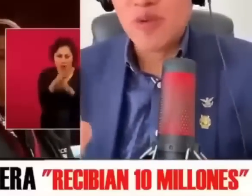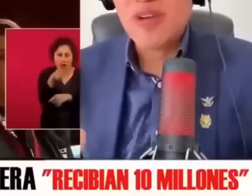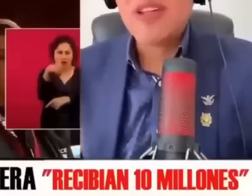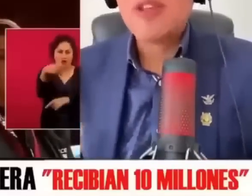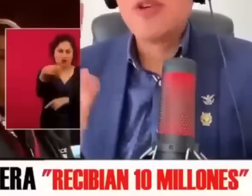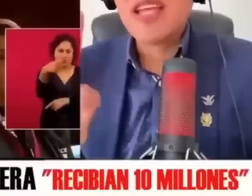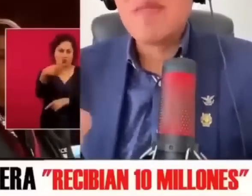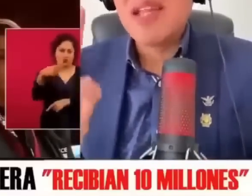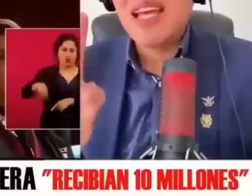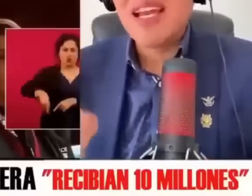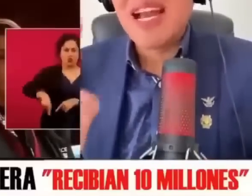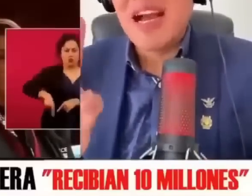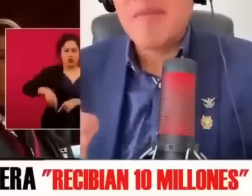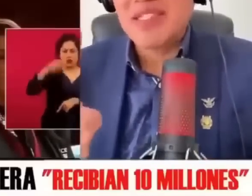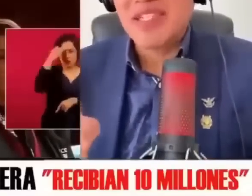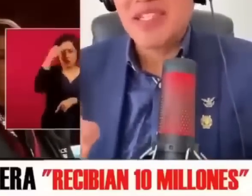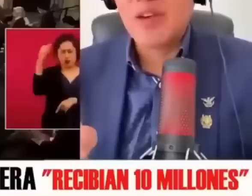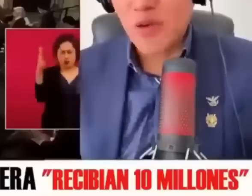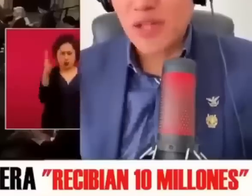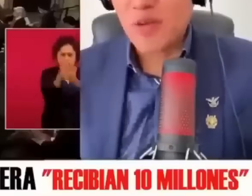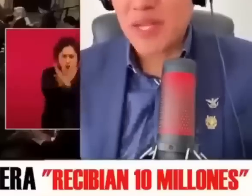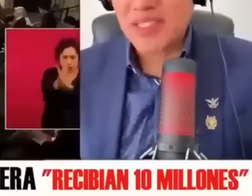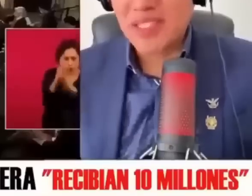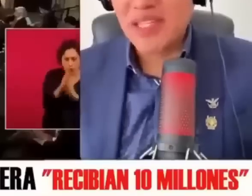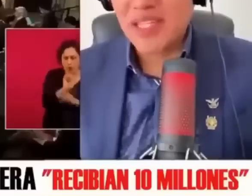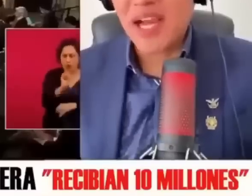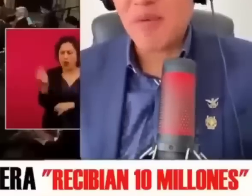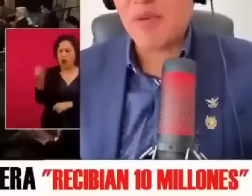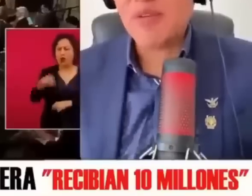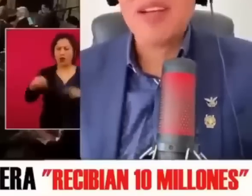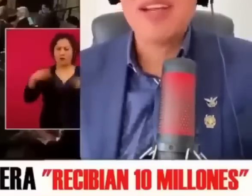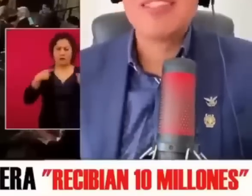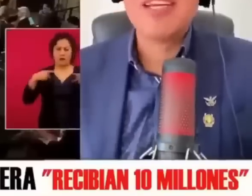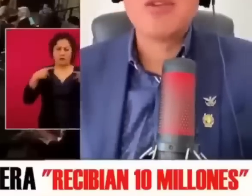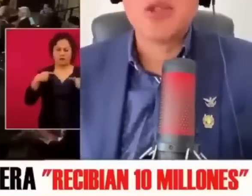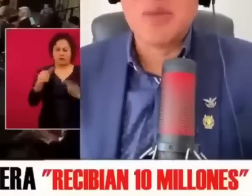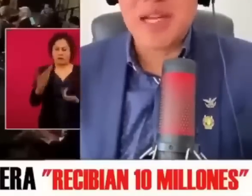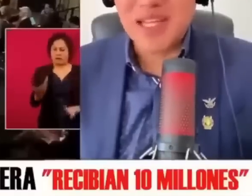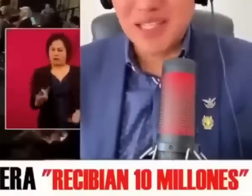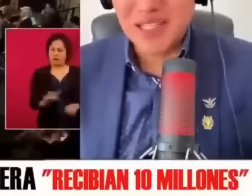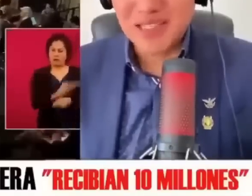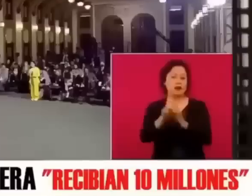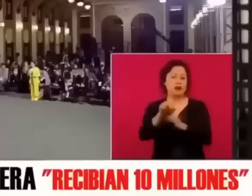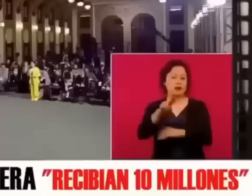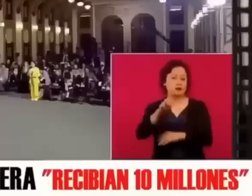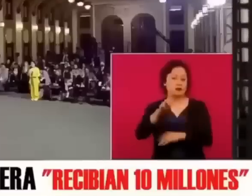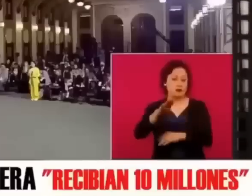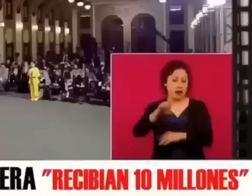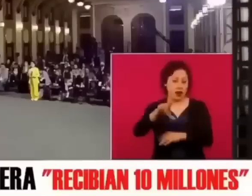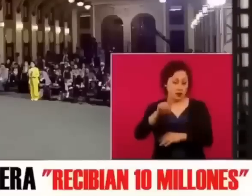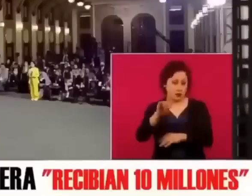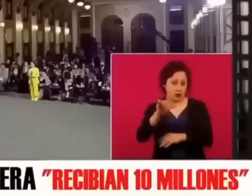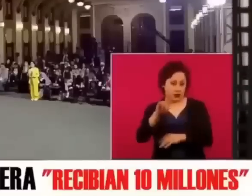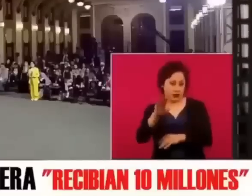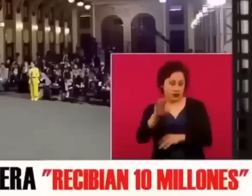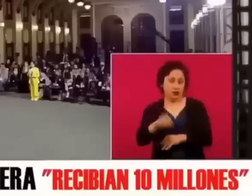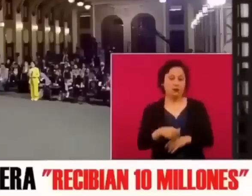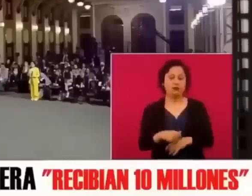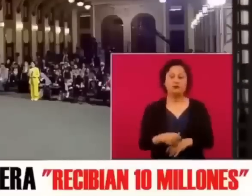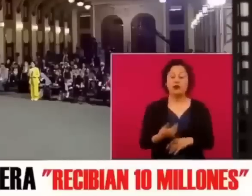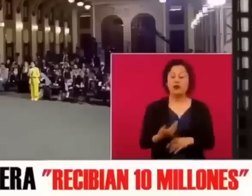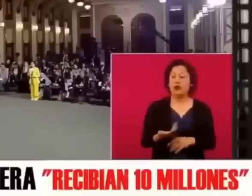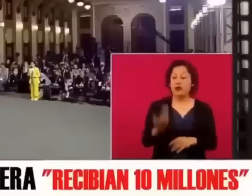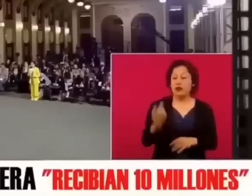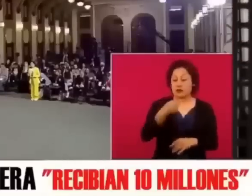no supo dónde meter la cabeza cuando el presidente AMLO les dijo sus verdades. Publicamos una investigación,